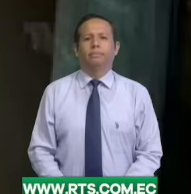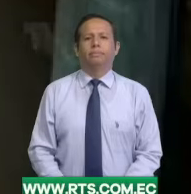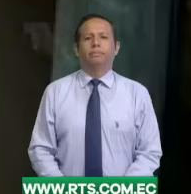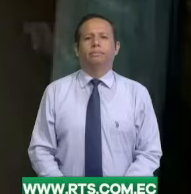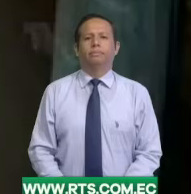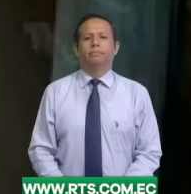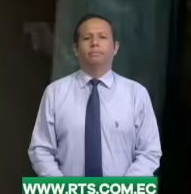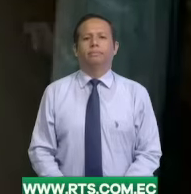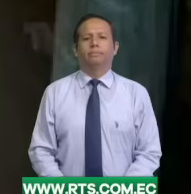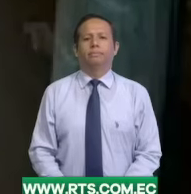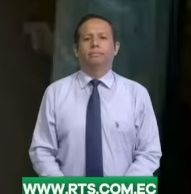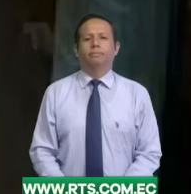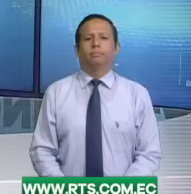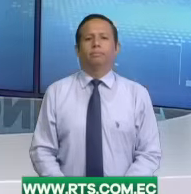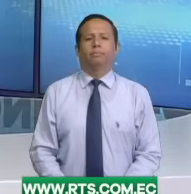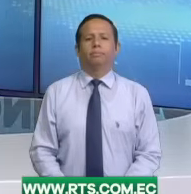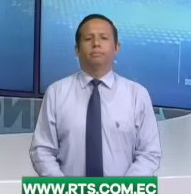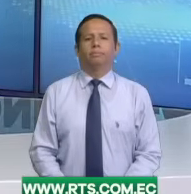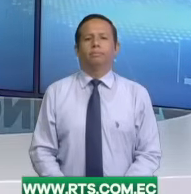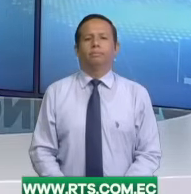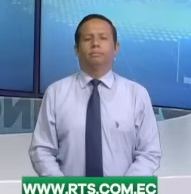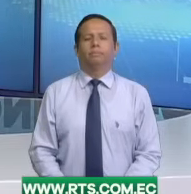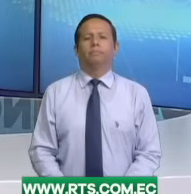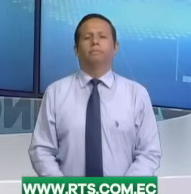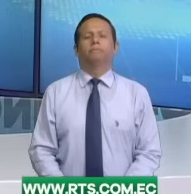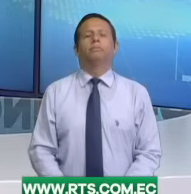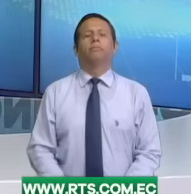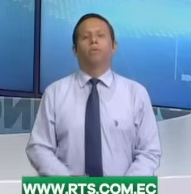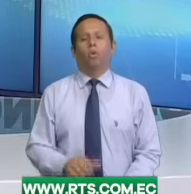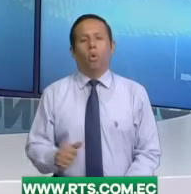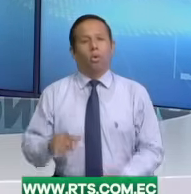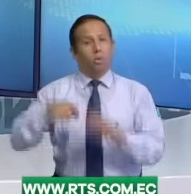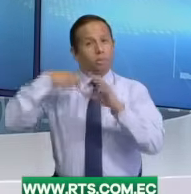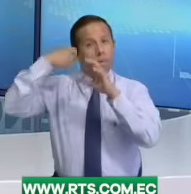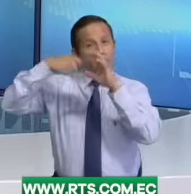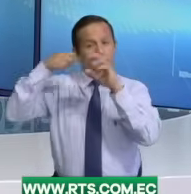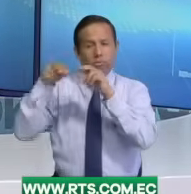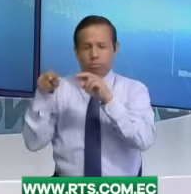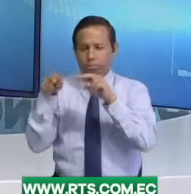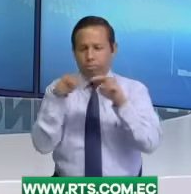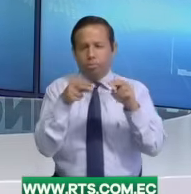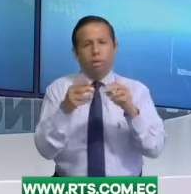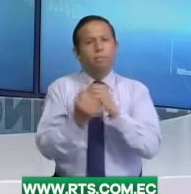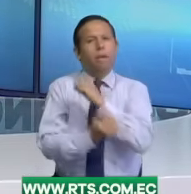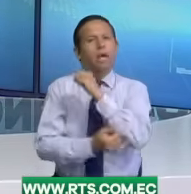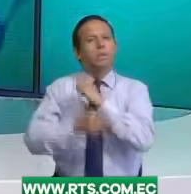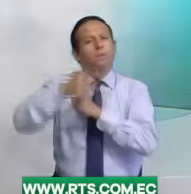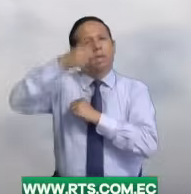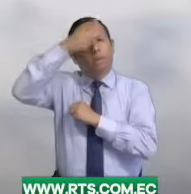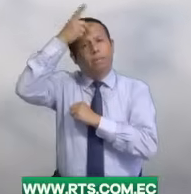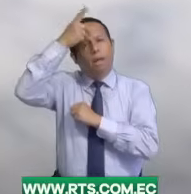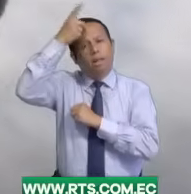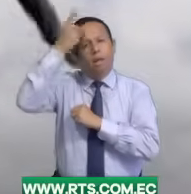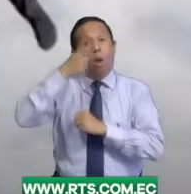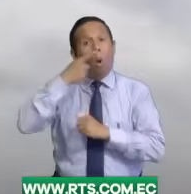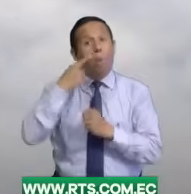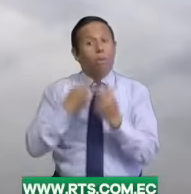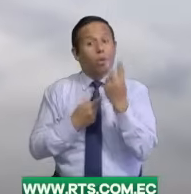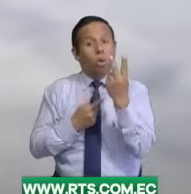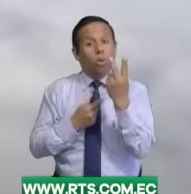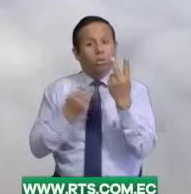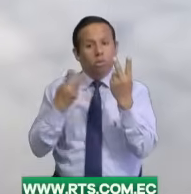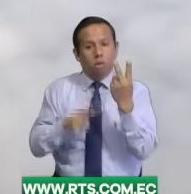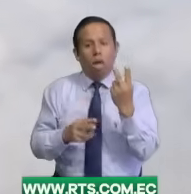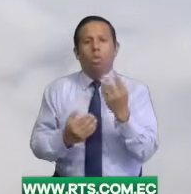pero aparecieron las motos. Y vamos con estas imágenes que nos llegan desde Alemania. Allí dos hombres establecieron